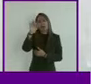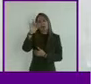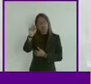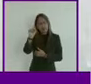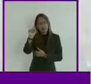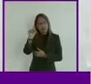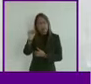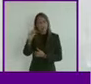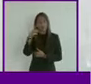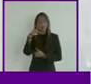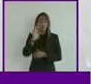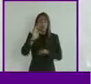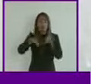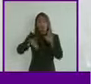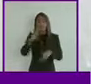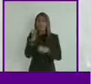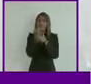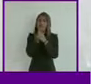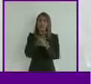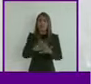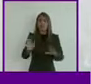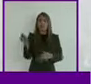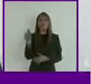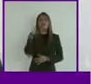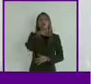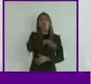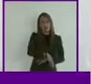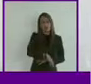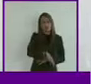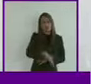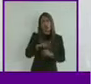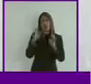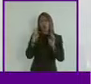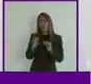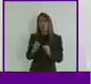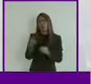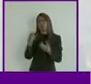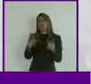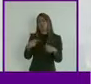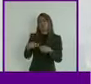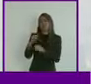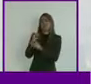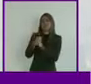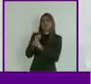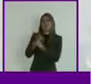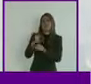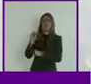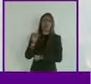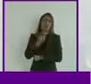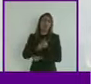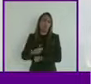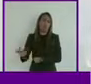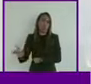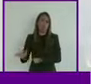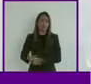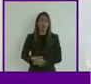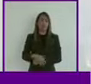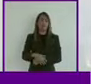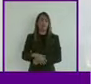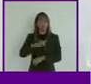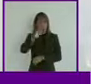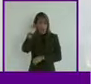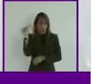desinformación es muy grande en el país. Volvemos a lo del uso de las tecnologías. No se están usando de la manera